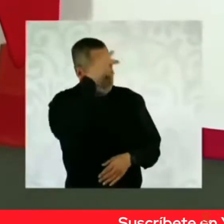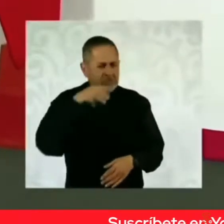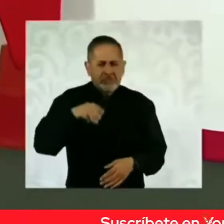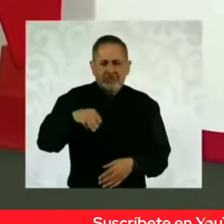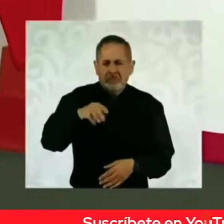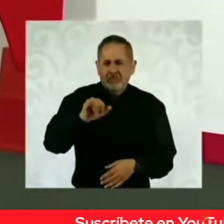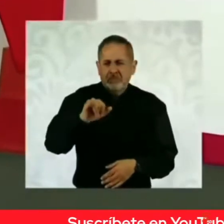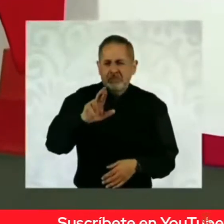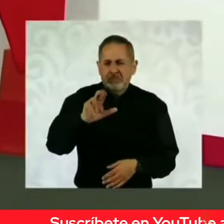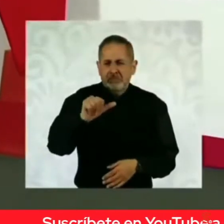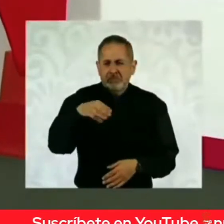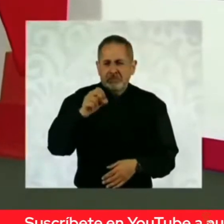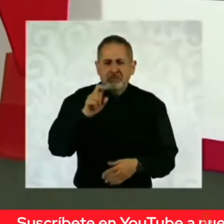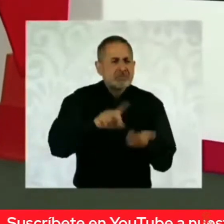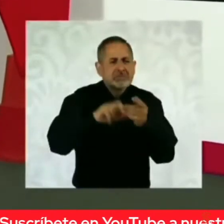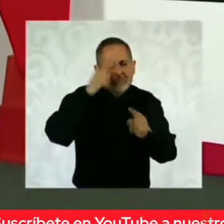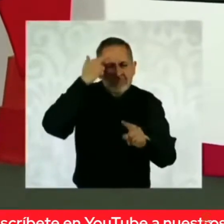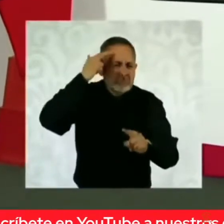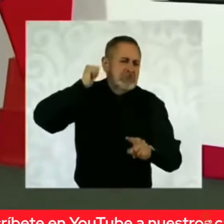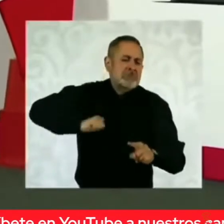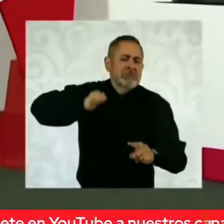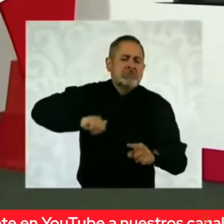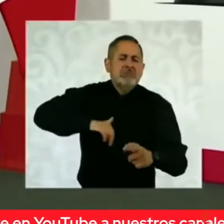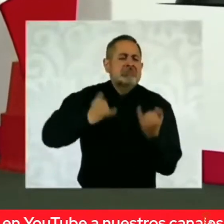fueron a buscar a